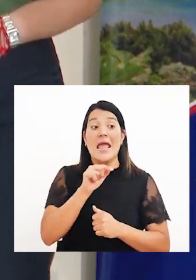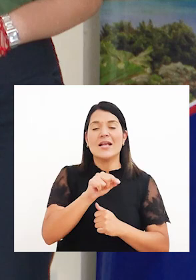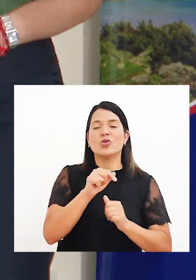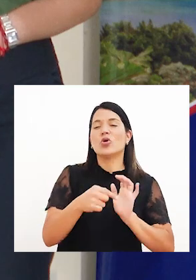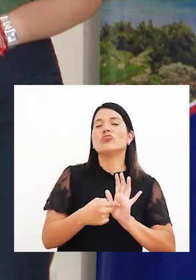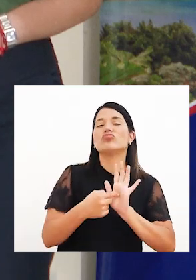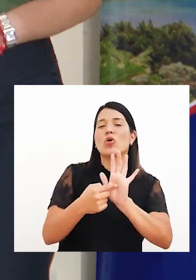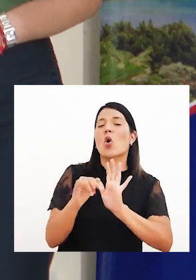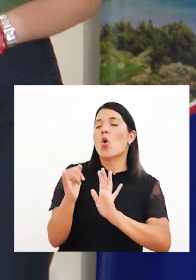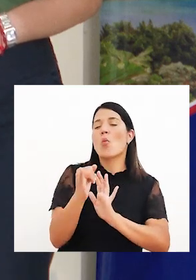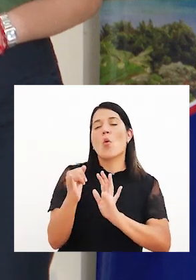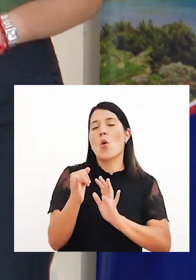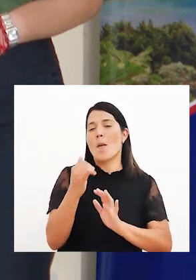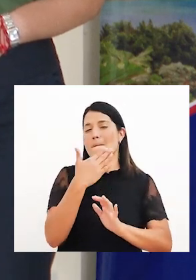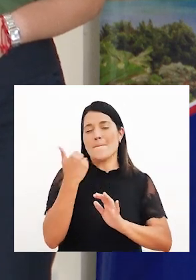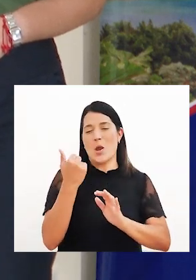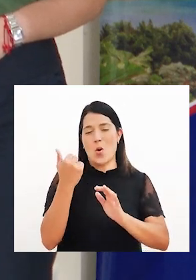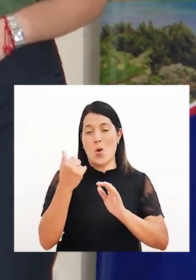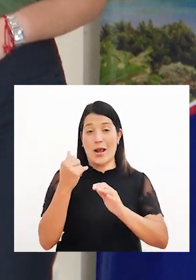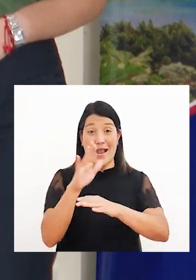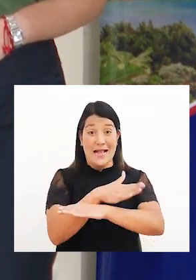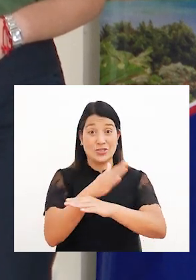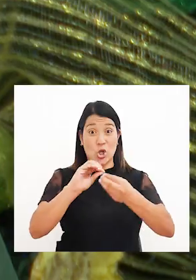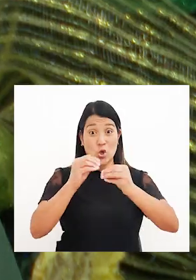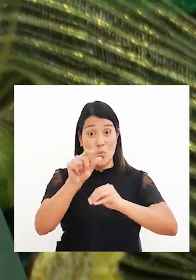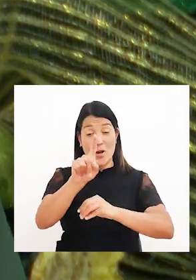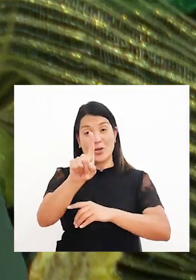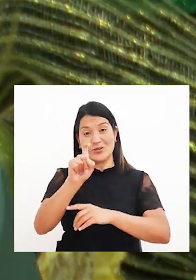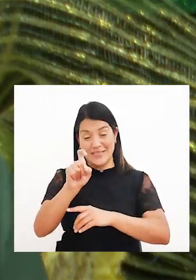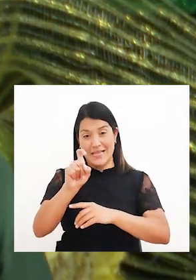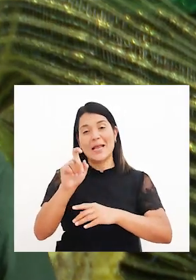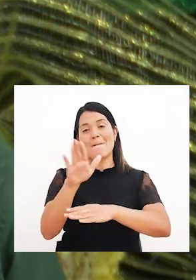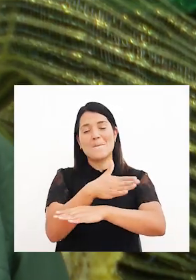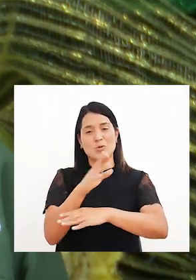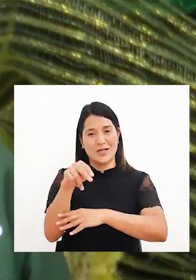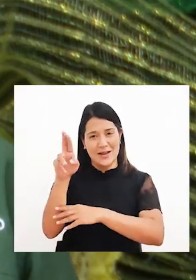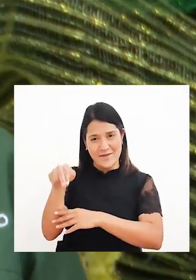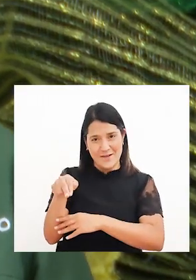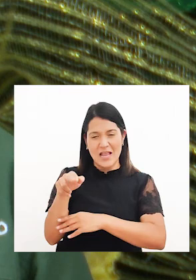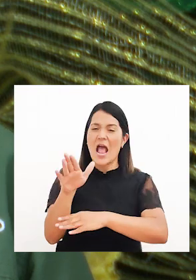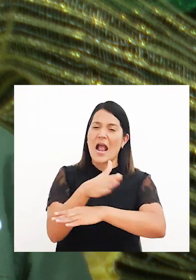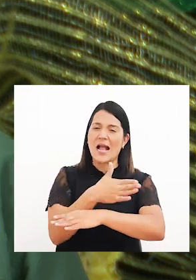una de las canciones top 100 de música navideña. Es un villancico